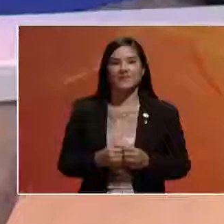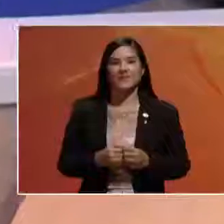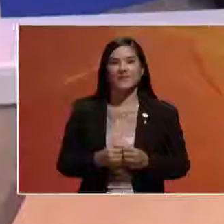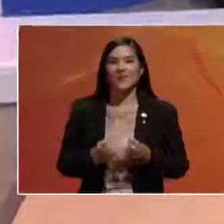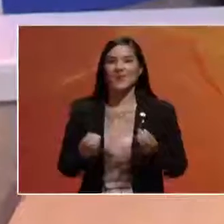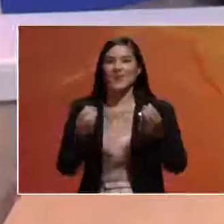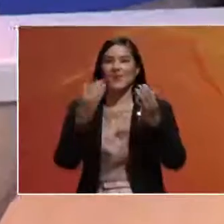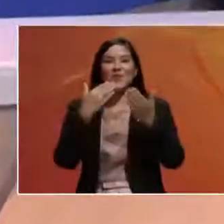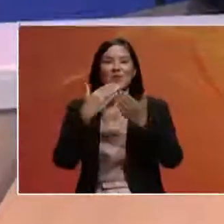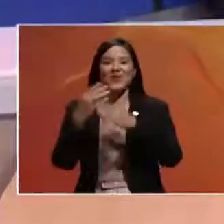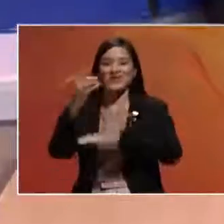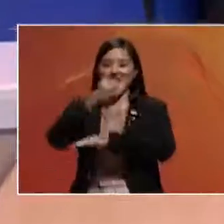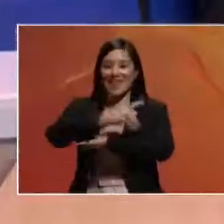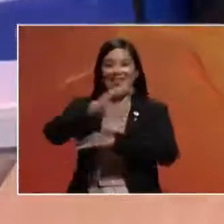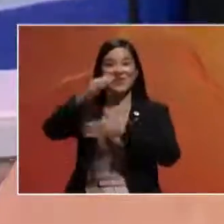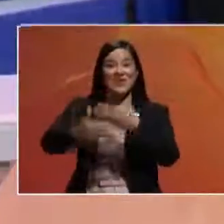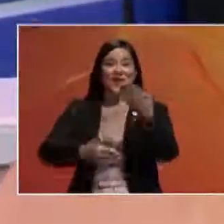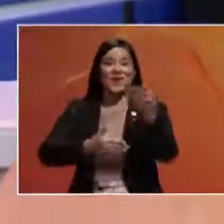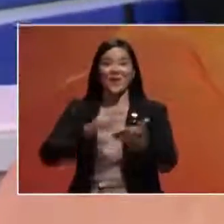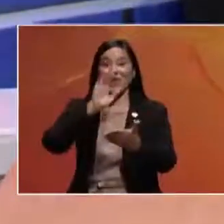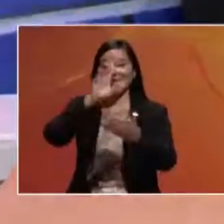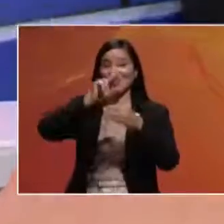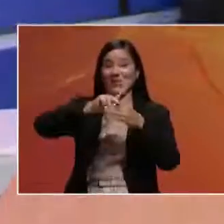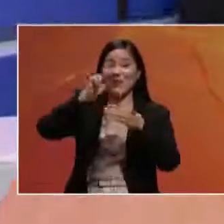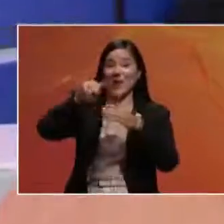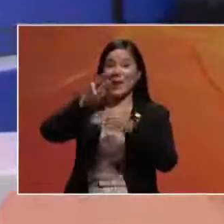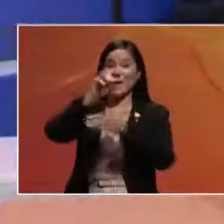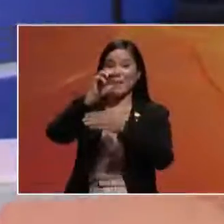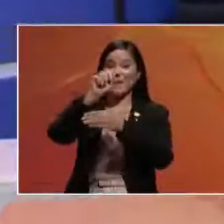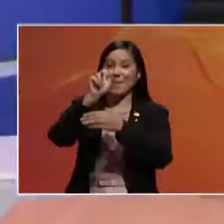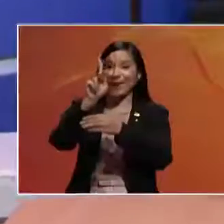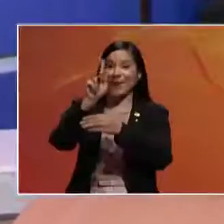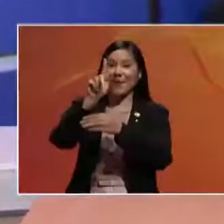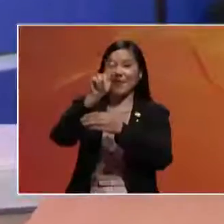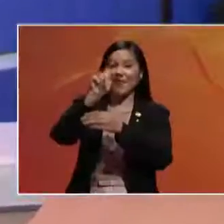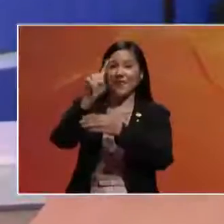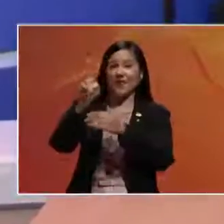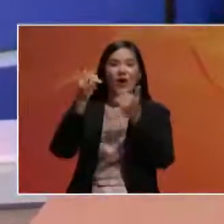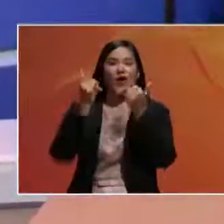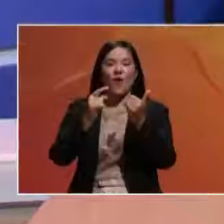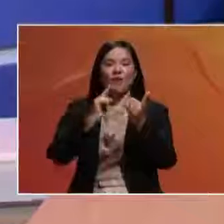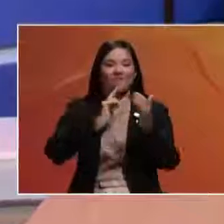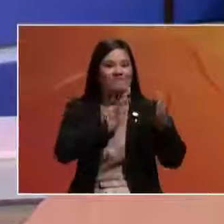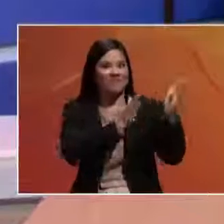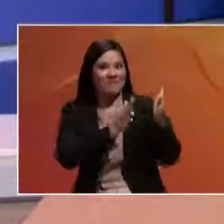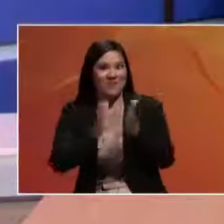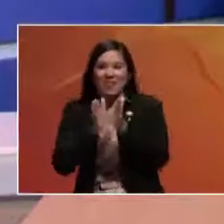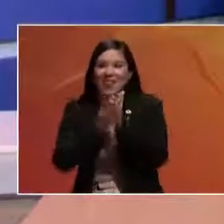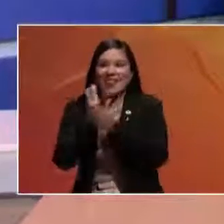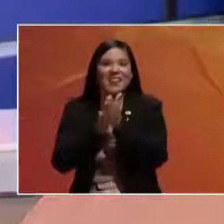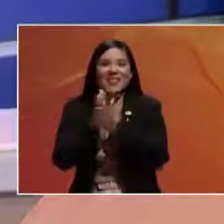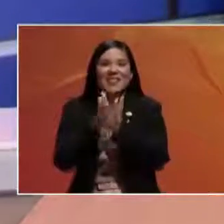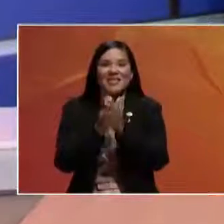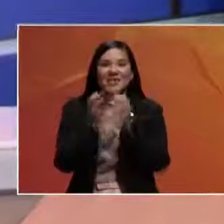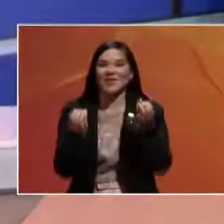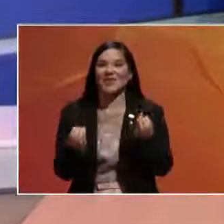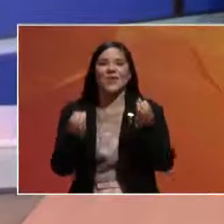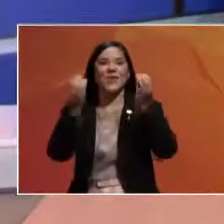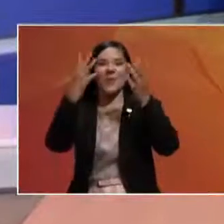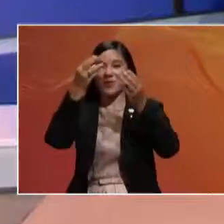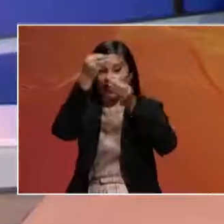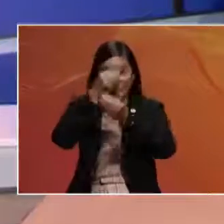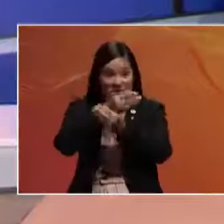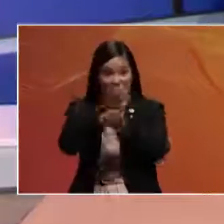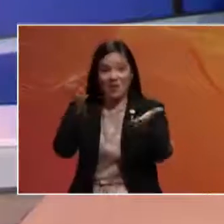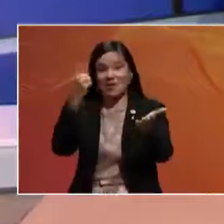buenos días y bienvenidos a este su programa map tv hoy hemos preparado un espacio sumamente interesante cargado de muchas informaciones